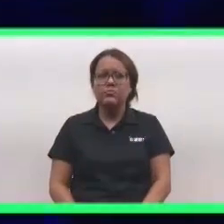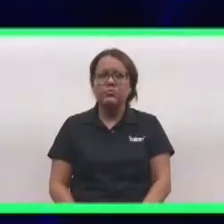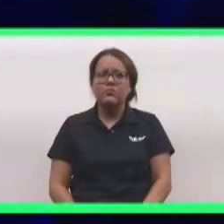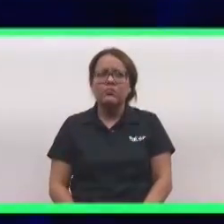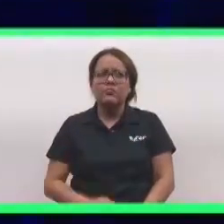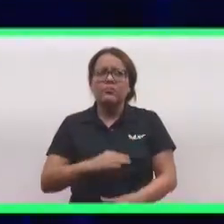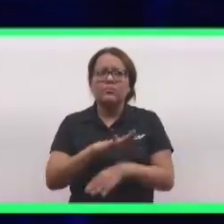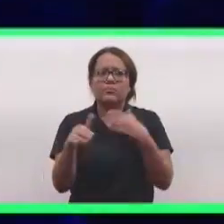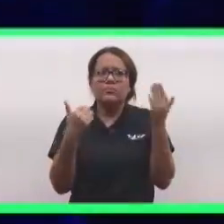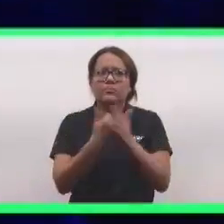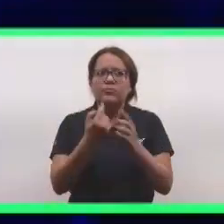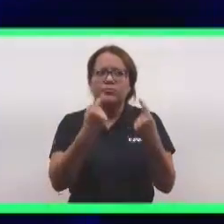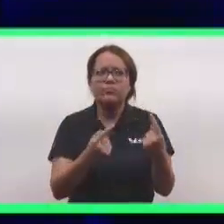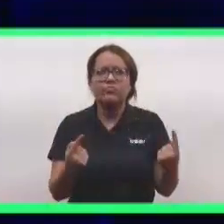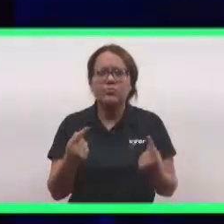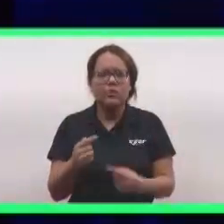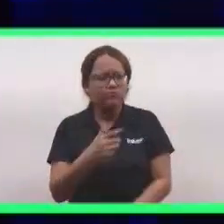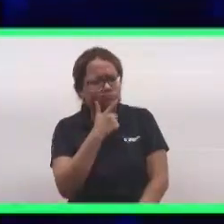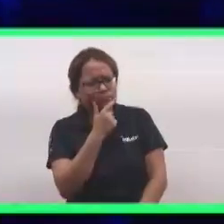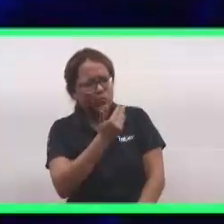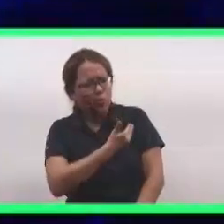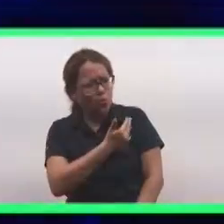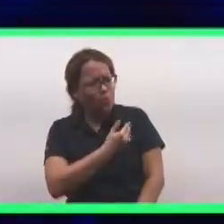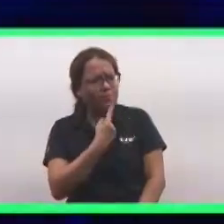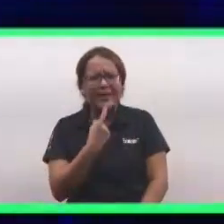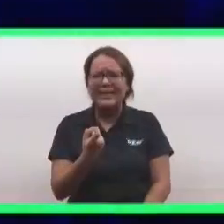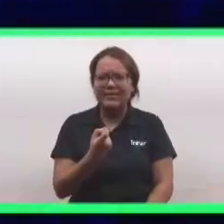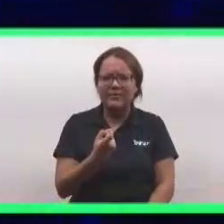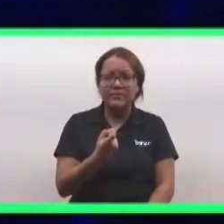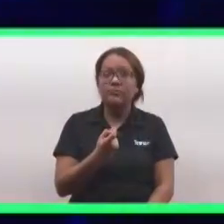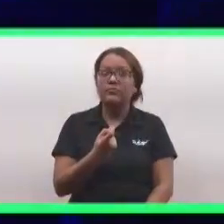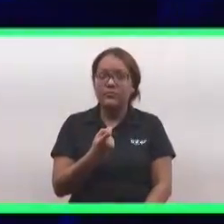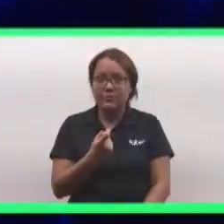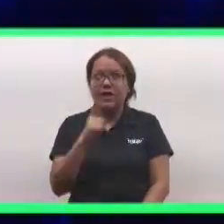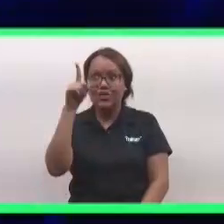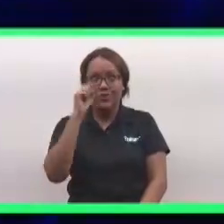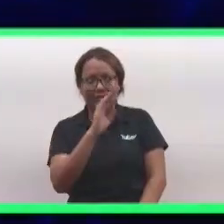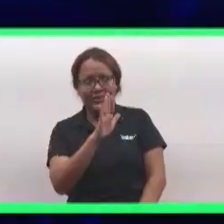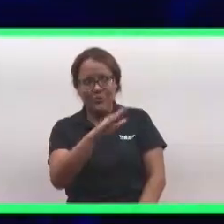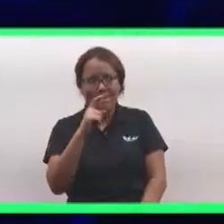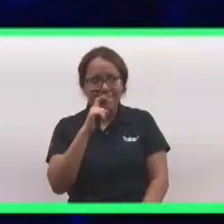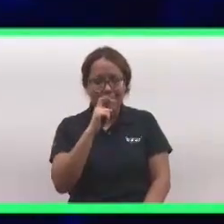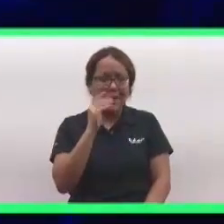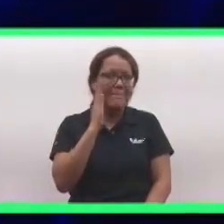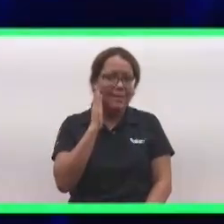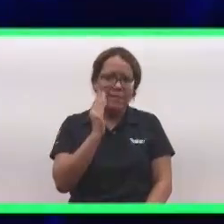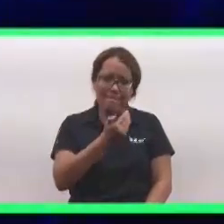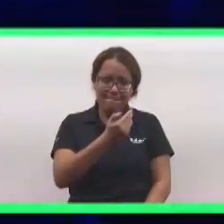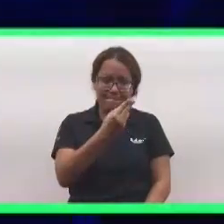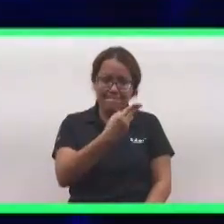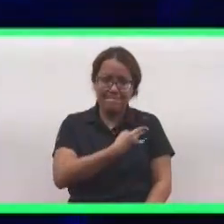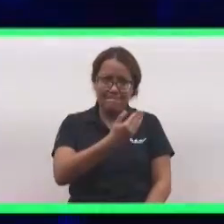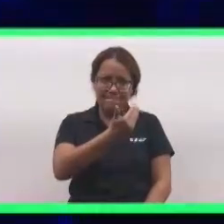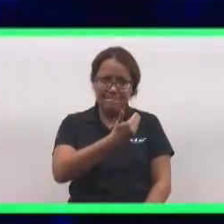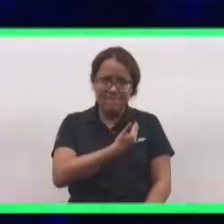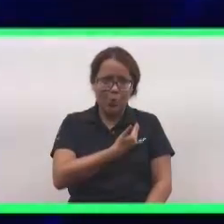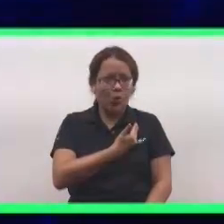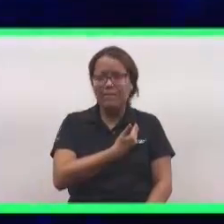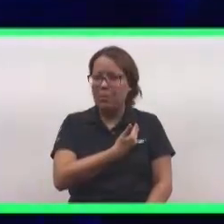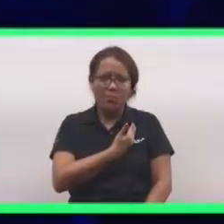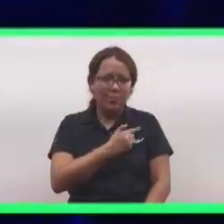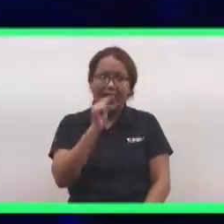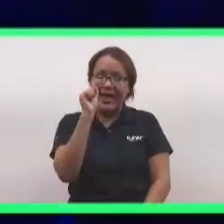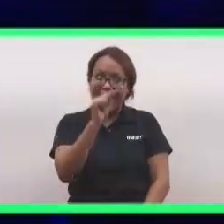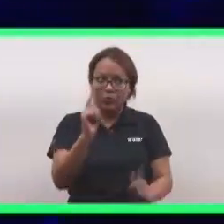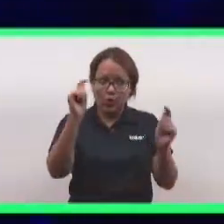Y todo el mundo va a decir: ¿quién pecó? ¿Quién pecó? ¿Quién pecó? Dios dice: ni su papá ni su mamá. Esto que sucedió es para la gloria de Dios. Y